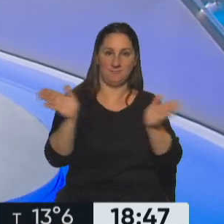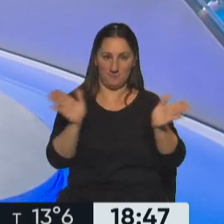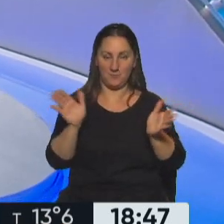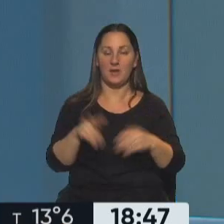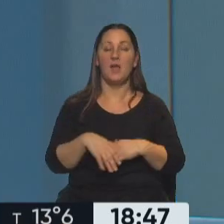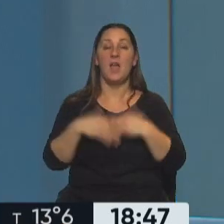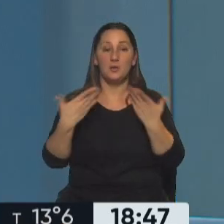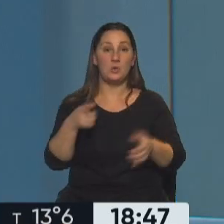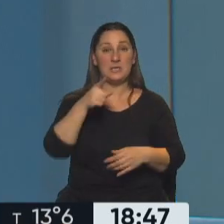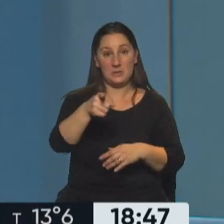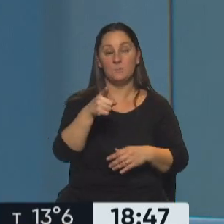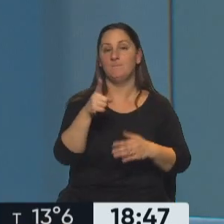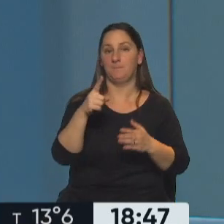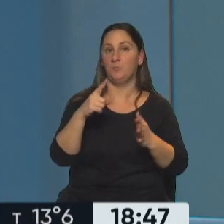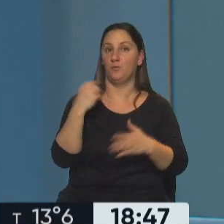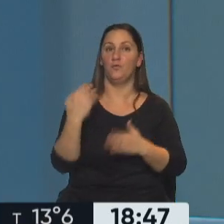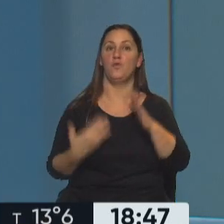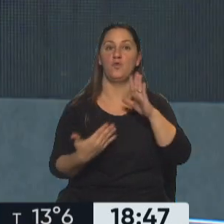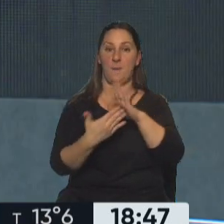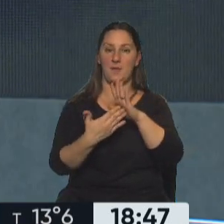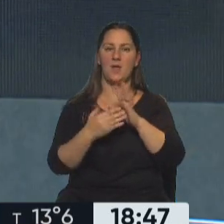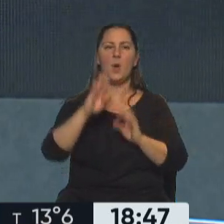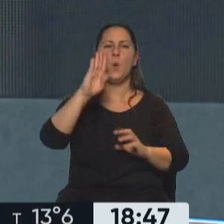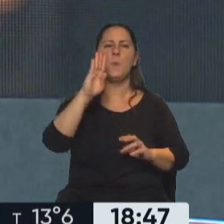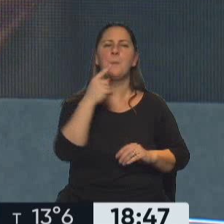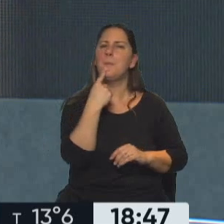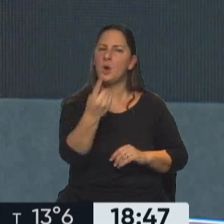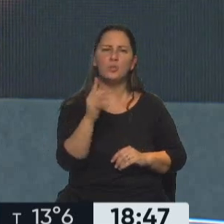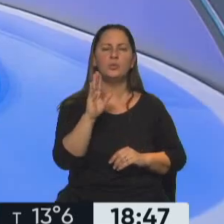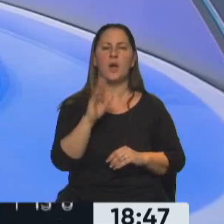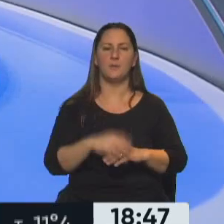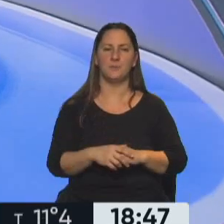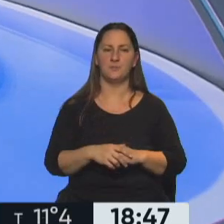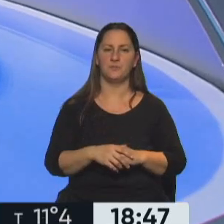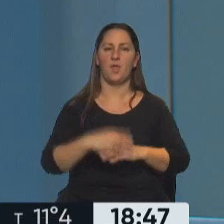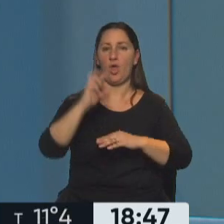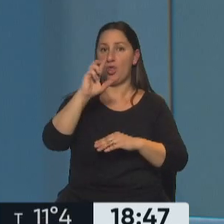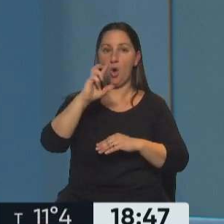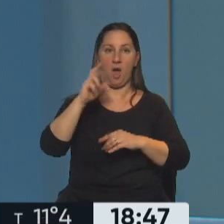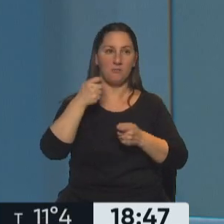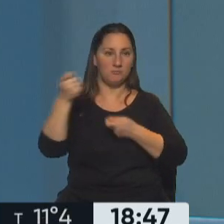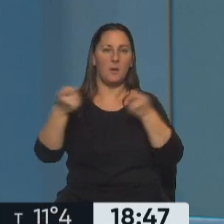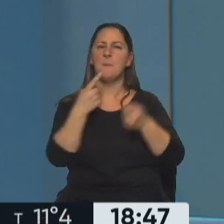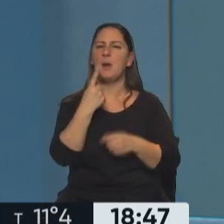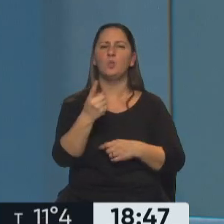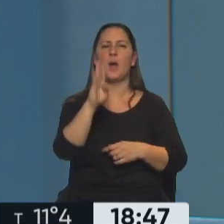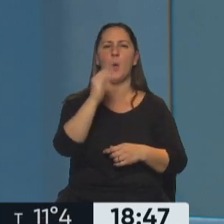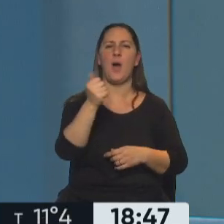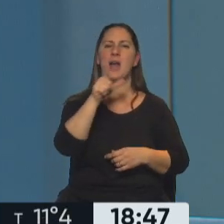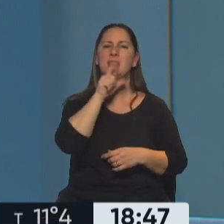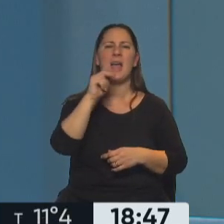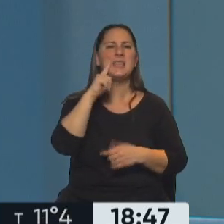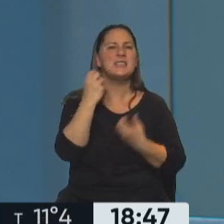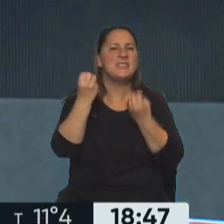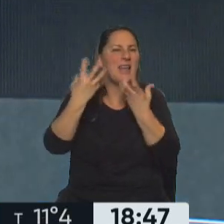cual es un punto fundamental, porque se trata de administrar los ingresos de dólares de diversos organismos. ¿Cómo le fue a Batakis